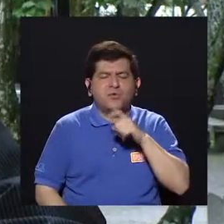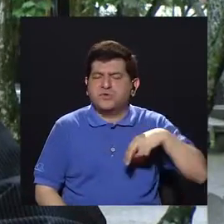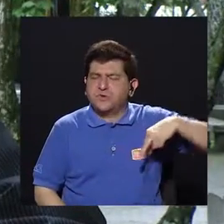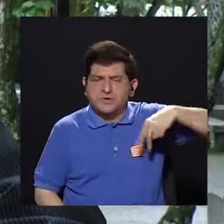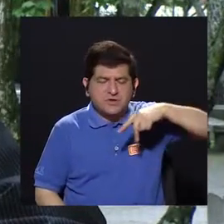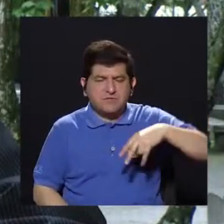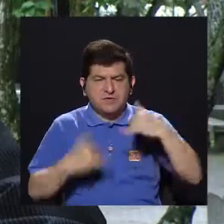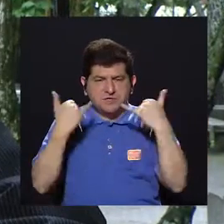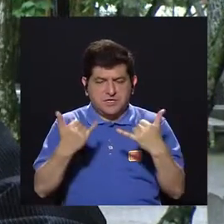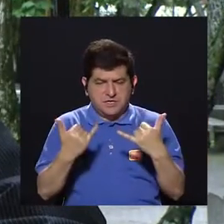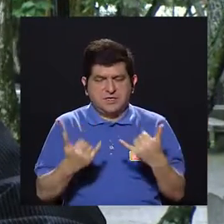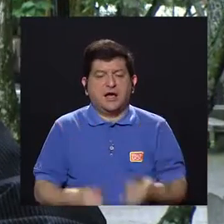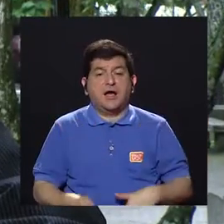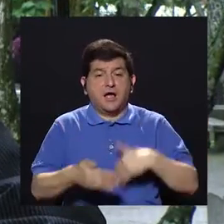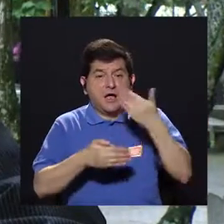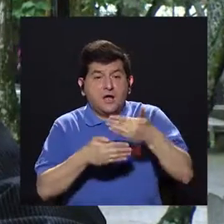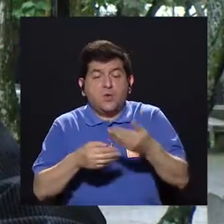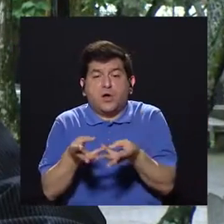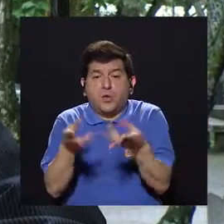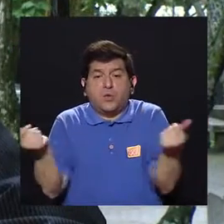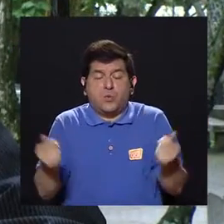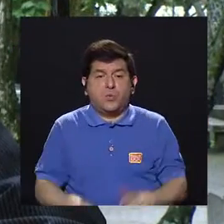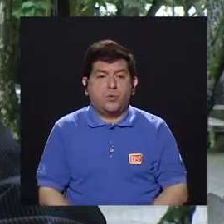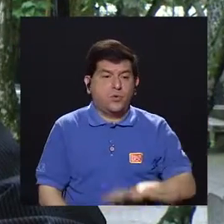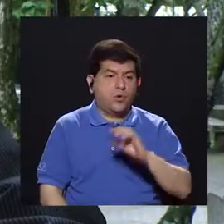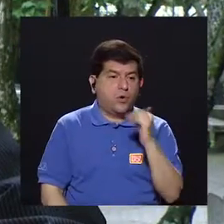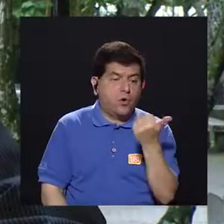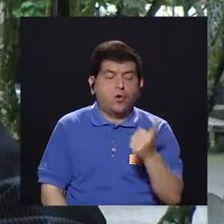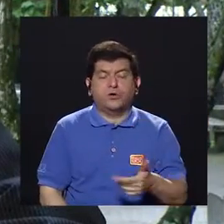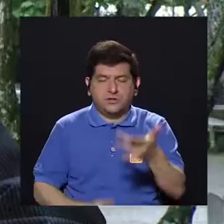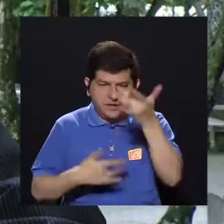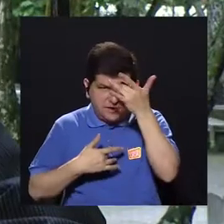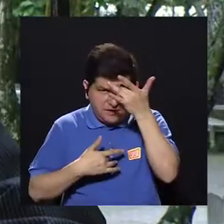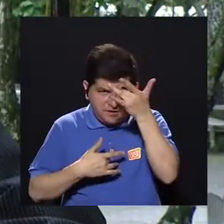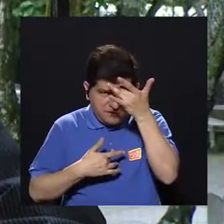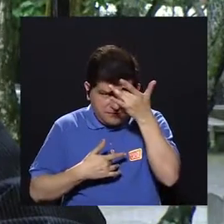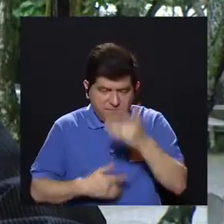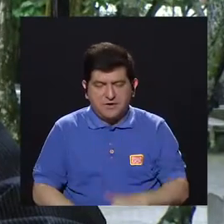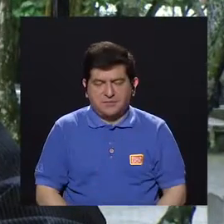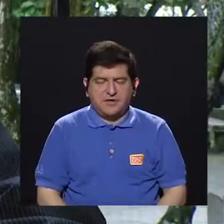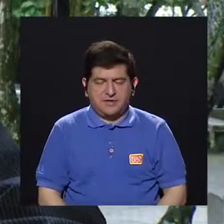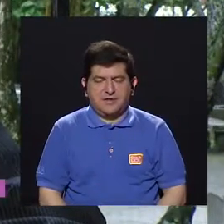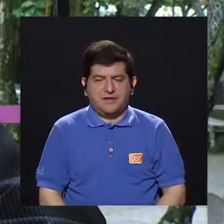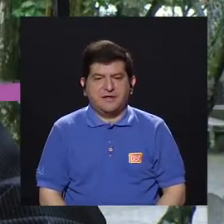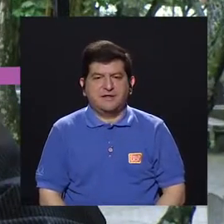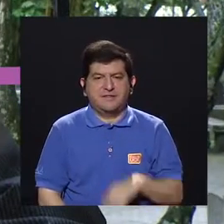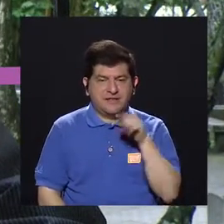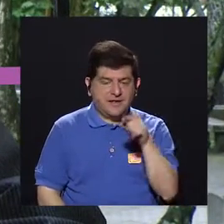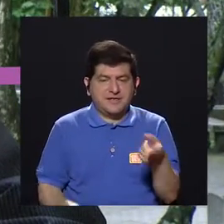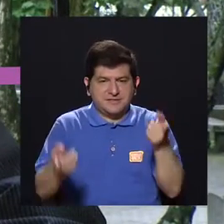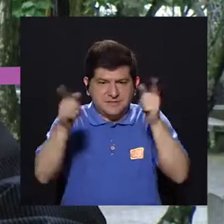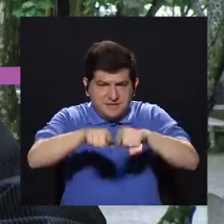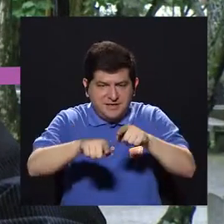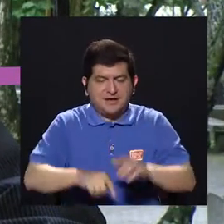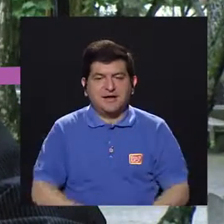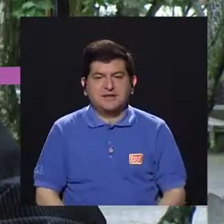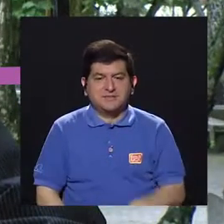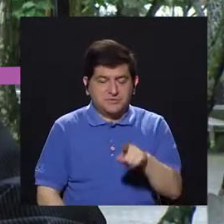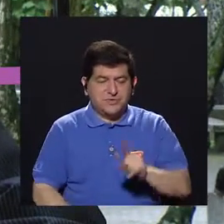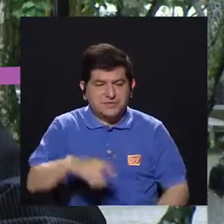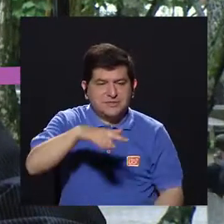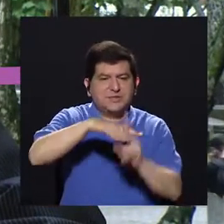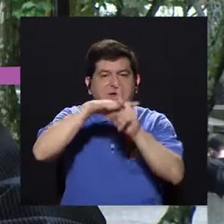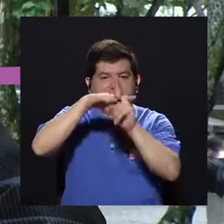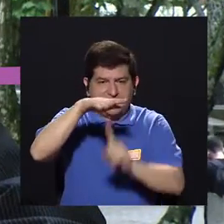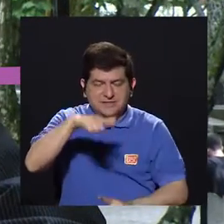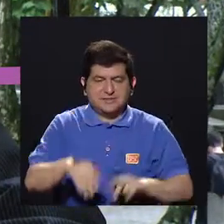quita. Ya tuvo un brote visual, ahora tiene otro brote, es otra etapa de la enfermedad, se llama brote y remisión. Pero después de 10 a 15